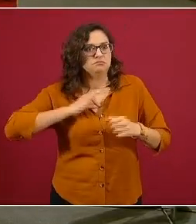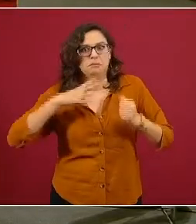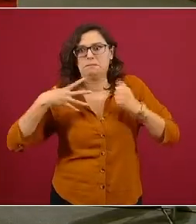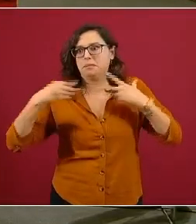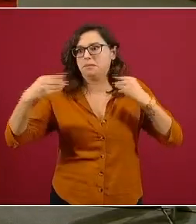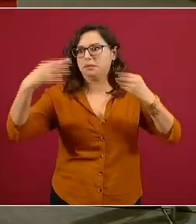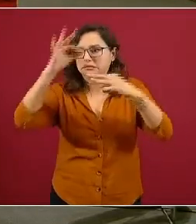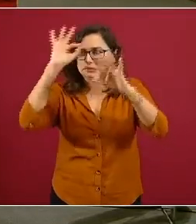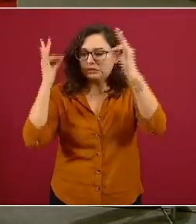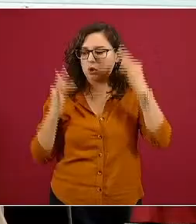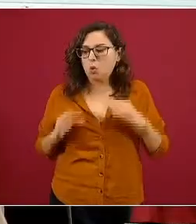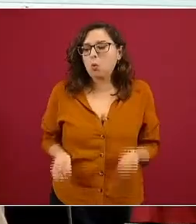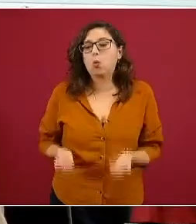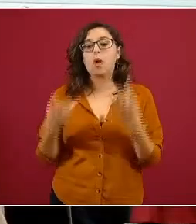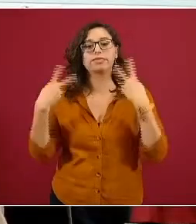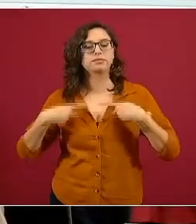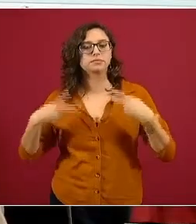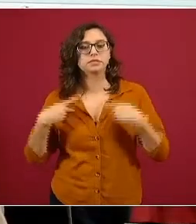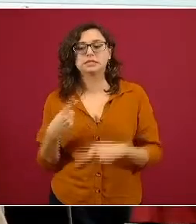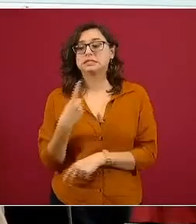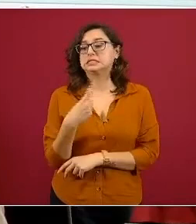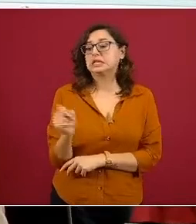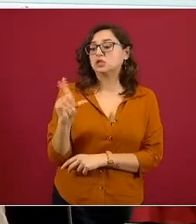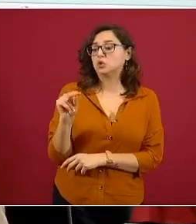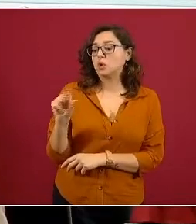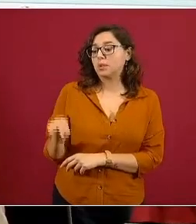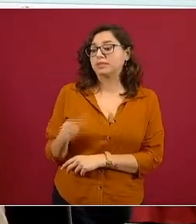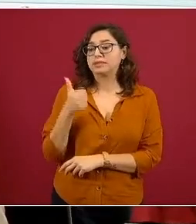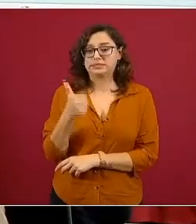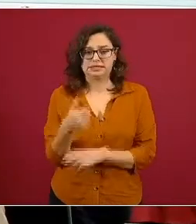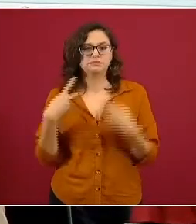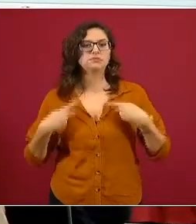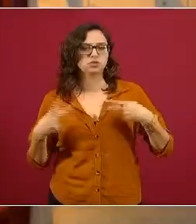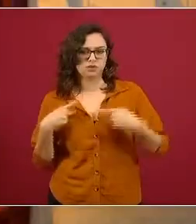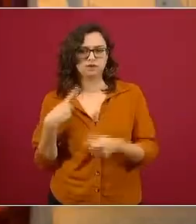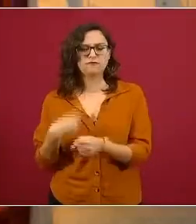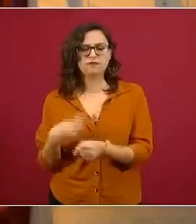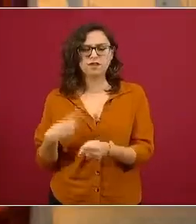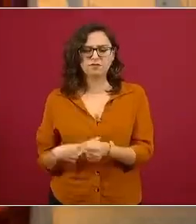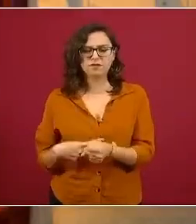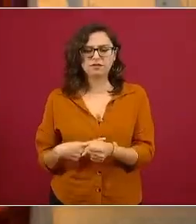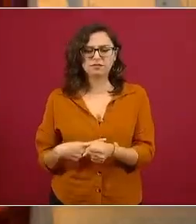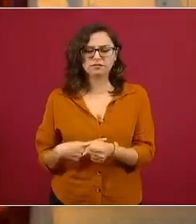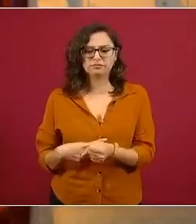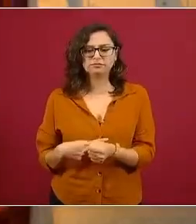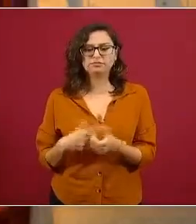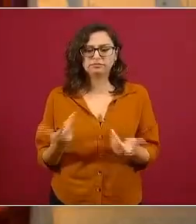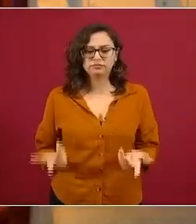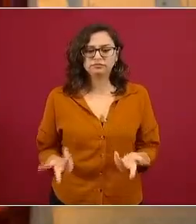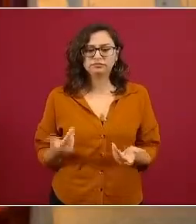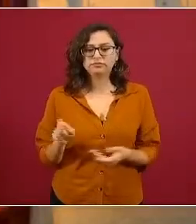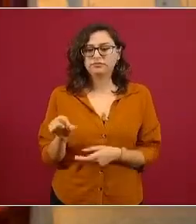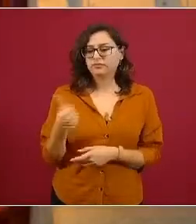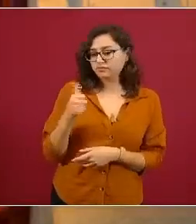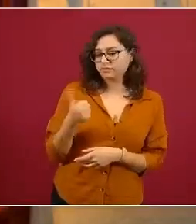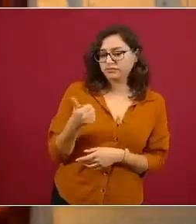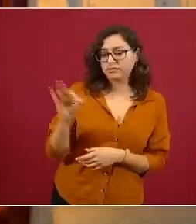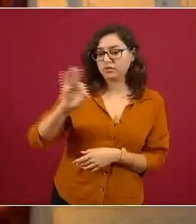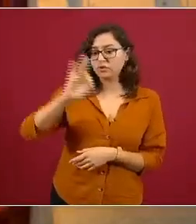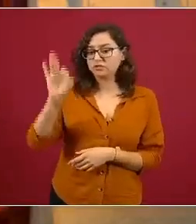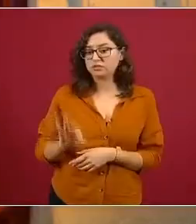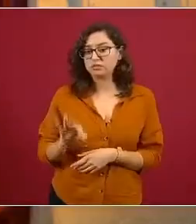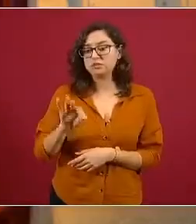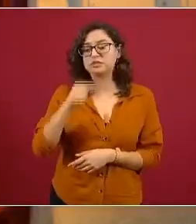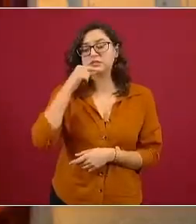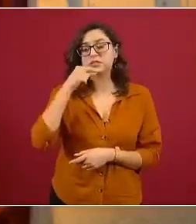señaló, 196 casos, y quisiera comentar el porqué de los dos extremos. El 11% de niños